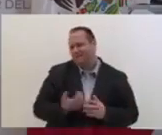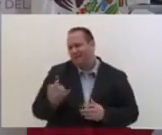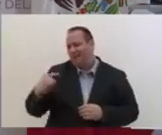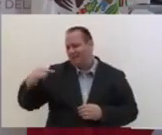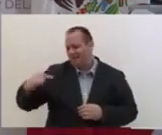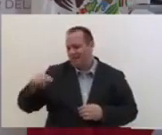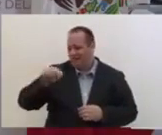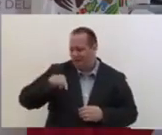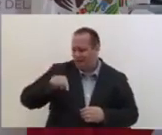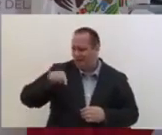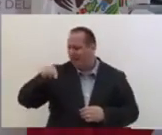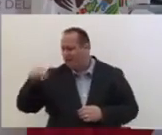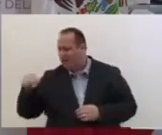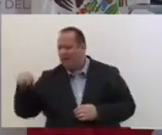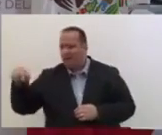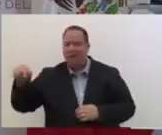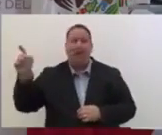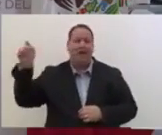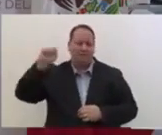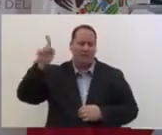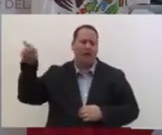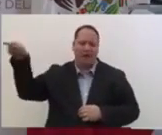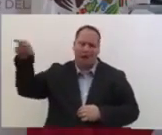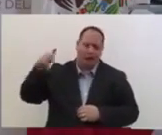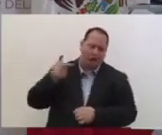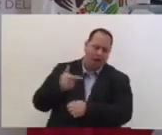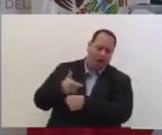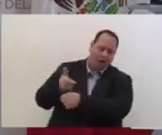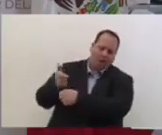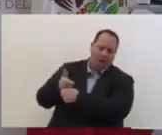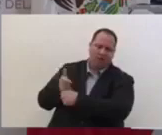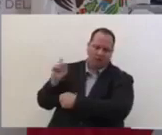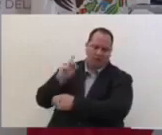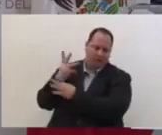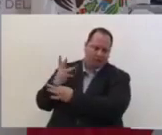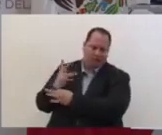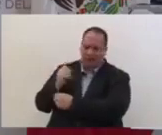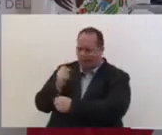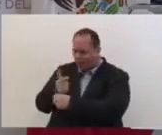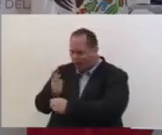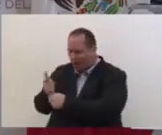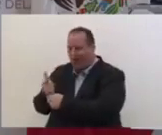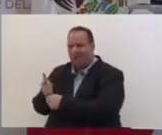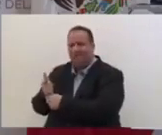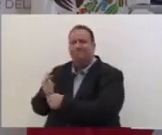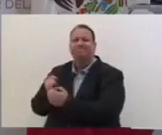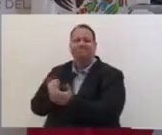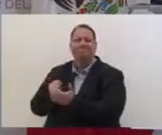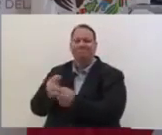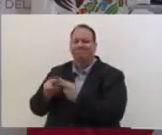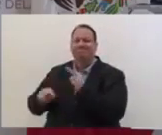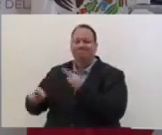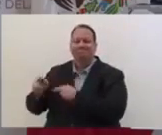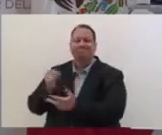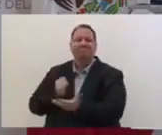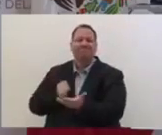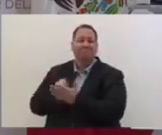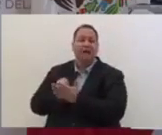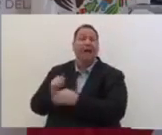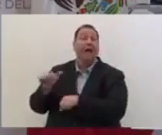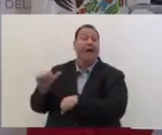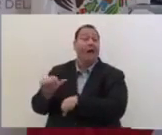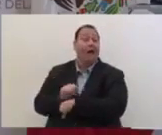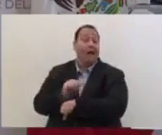partes que solamente los expertos en encontrar este tipo de series pueden encontrar, las localizan y se determina que el vehículo en